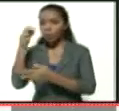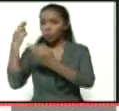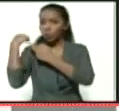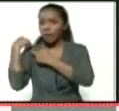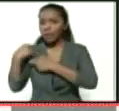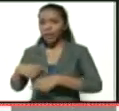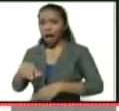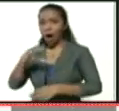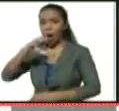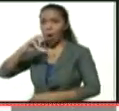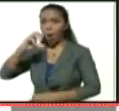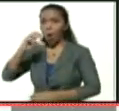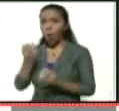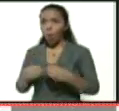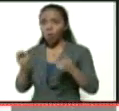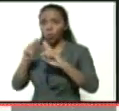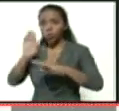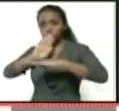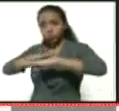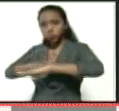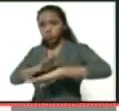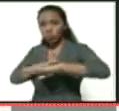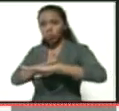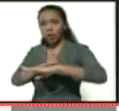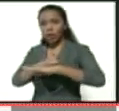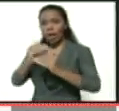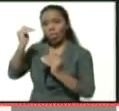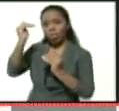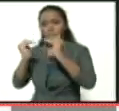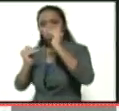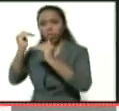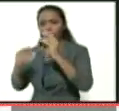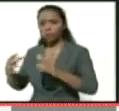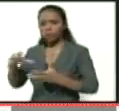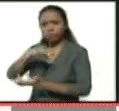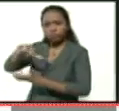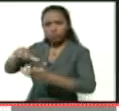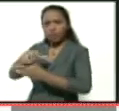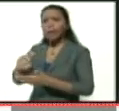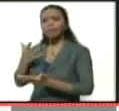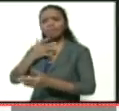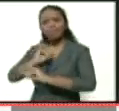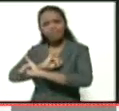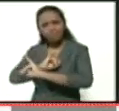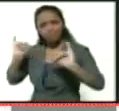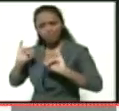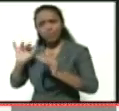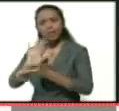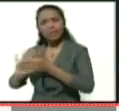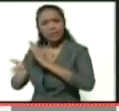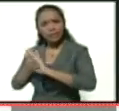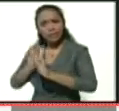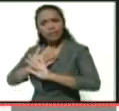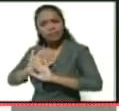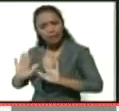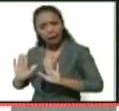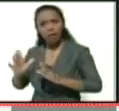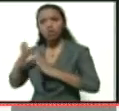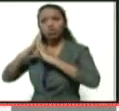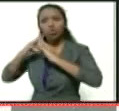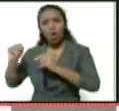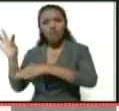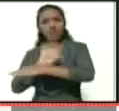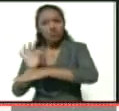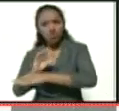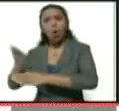ha llamado a que se desescalen los conflictos, a que cesen los conflictos, a que todos nos pongamos en función